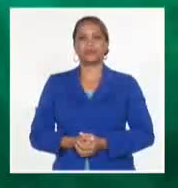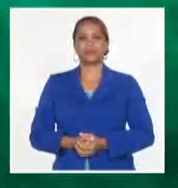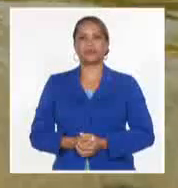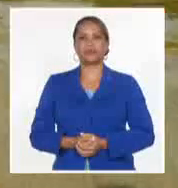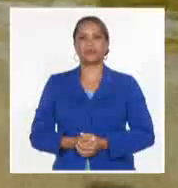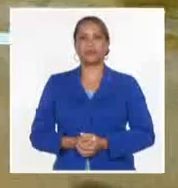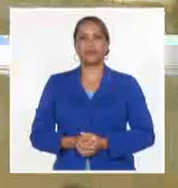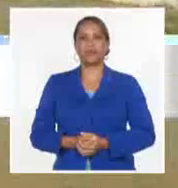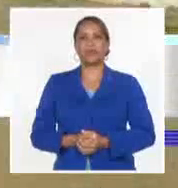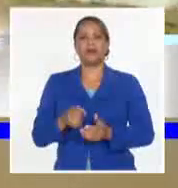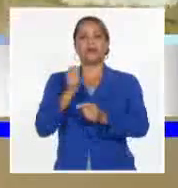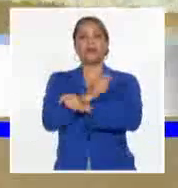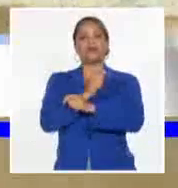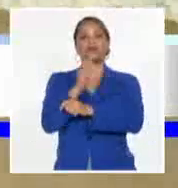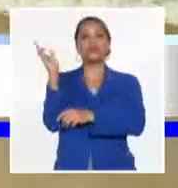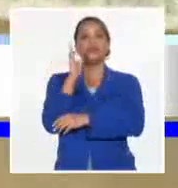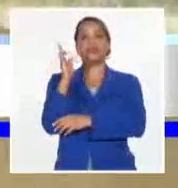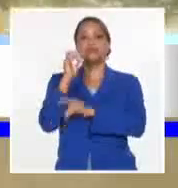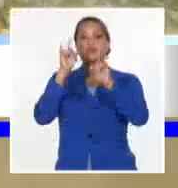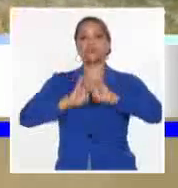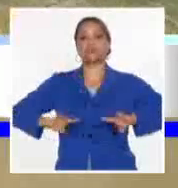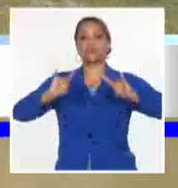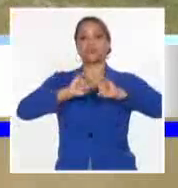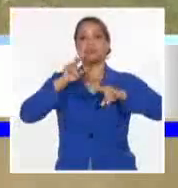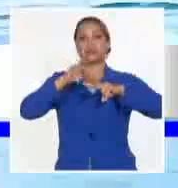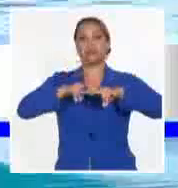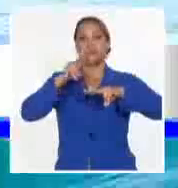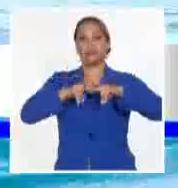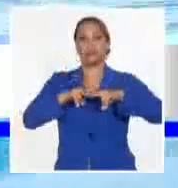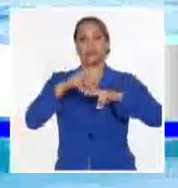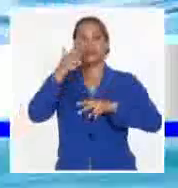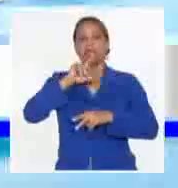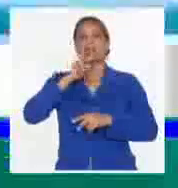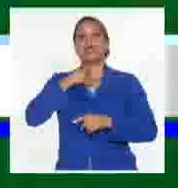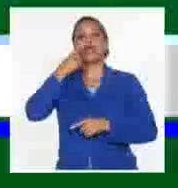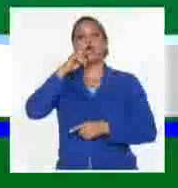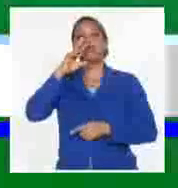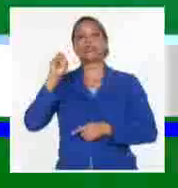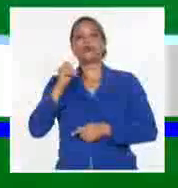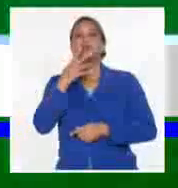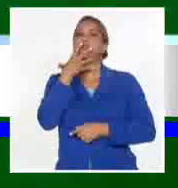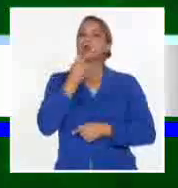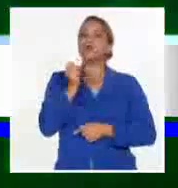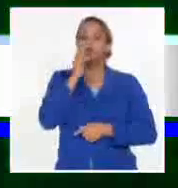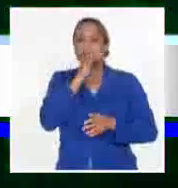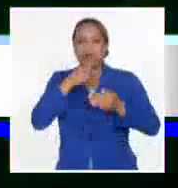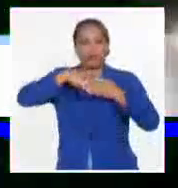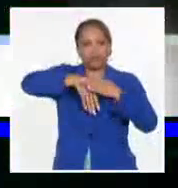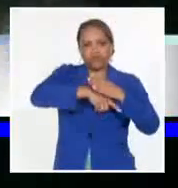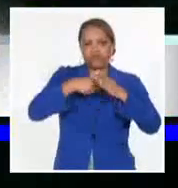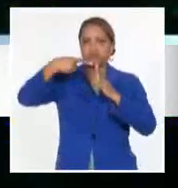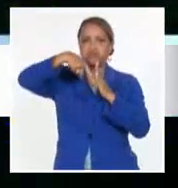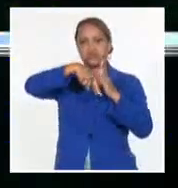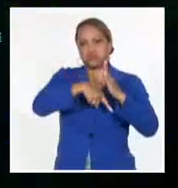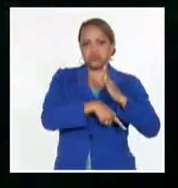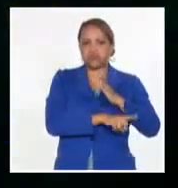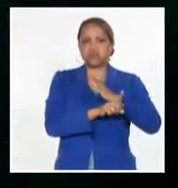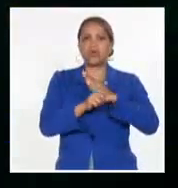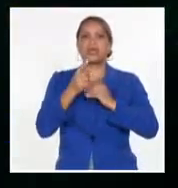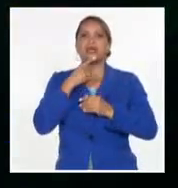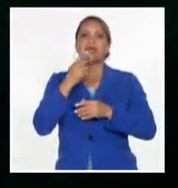El profesor de física de la Universidad de La Habana, Alejandro Laje, gusta de bucear en la ensenada de Bacuranao y de manera